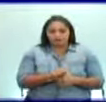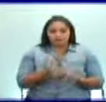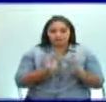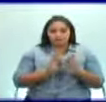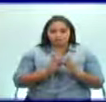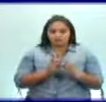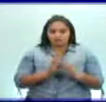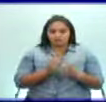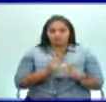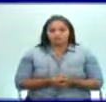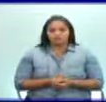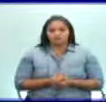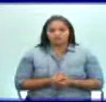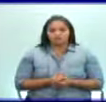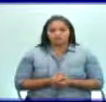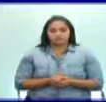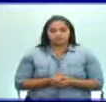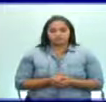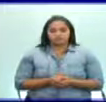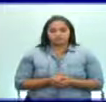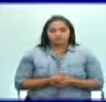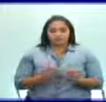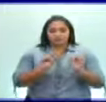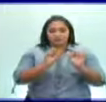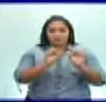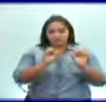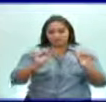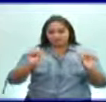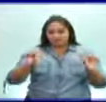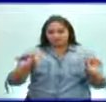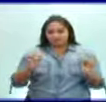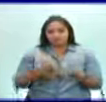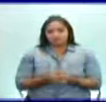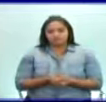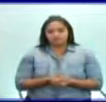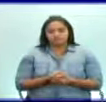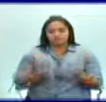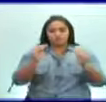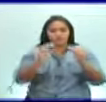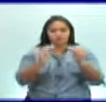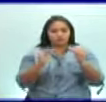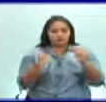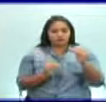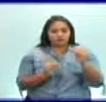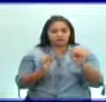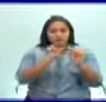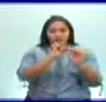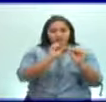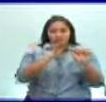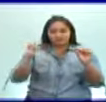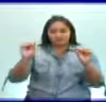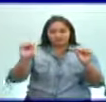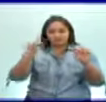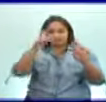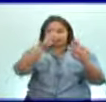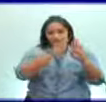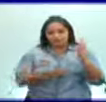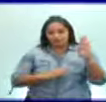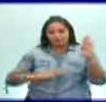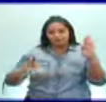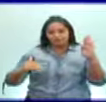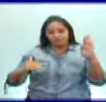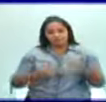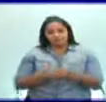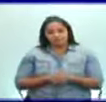rectas y curvas en un sistema de eje de coordenado cartesiano, así como calcular con potencias y resolver específicamente ecuaciones exponenciales